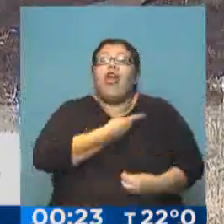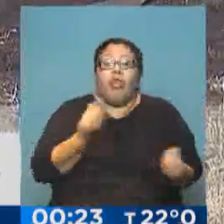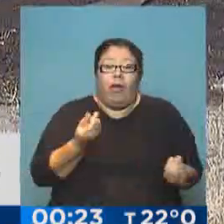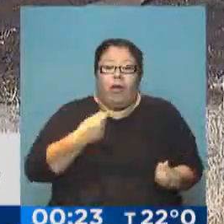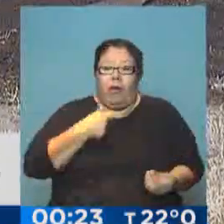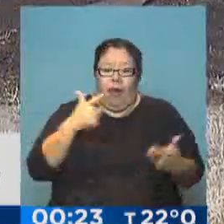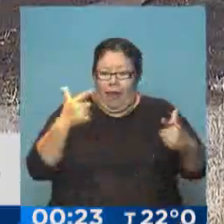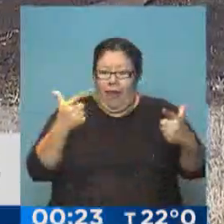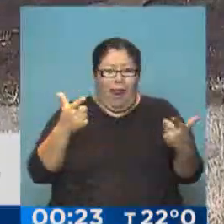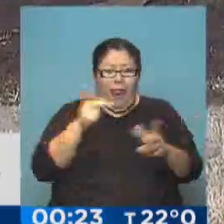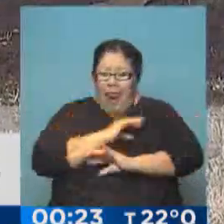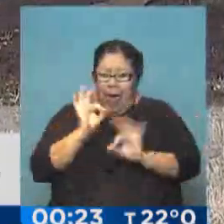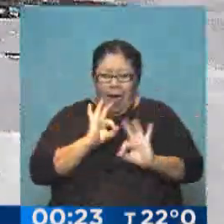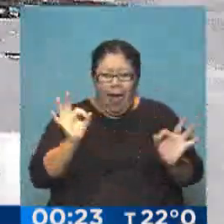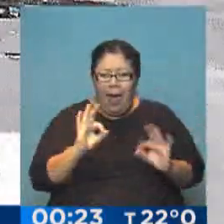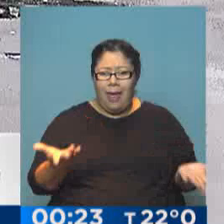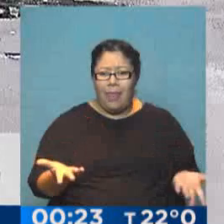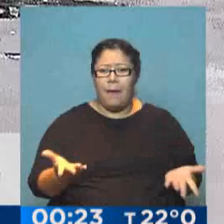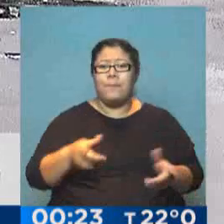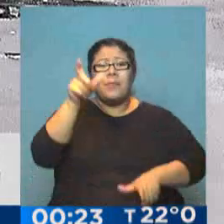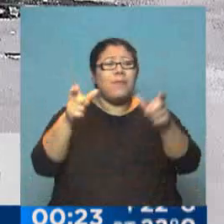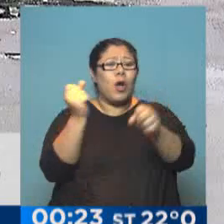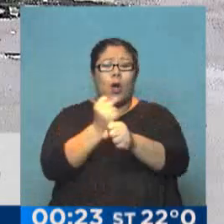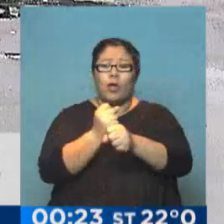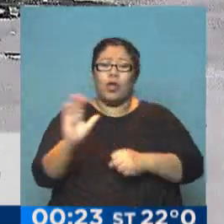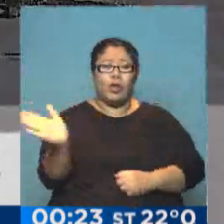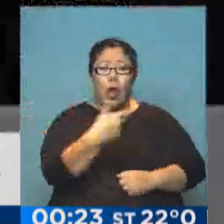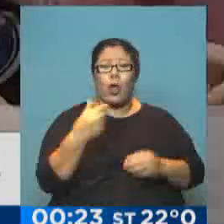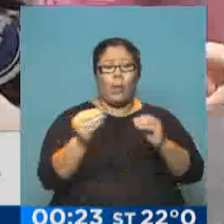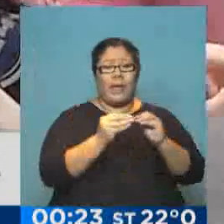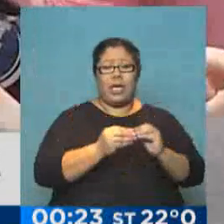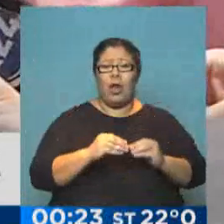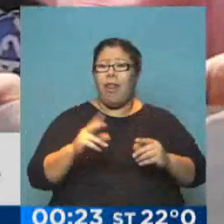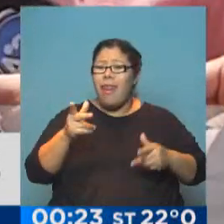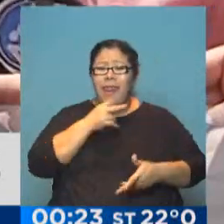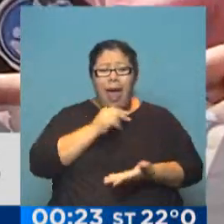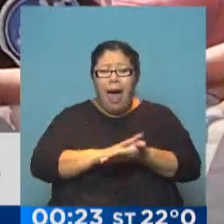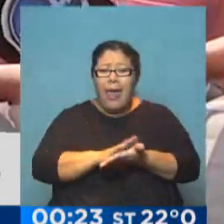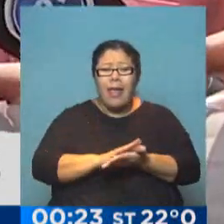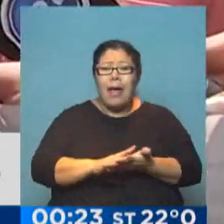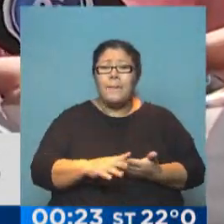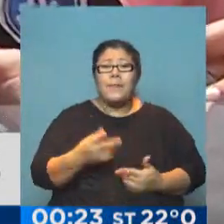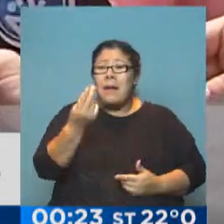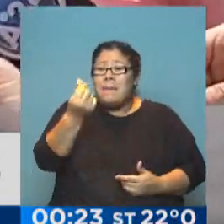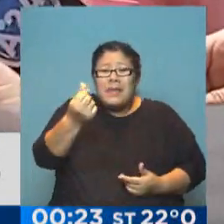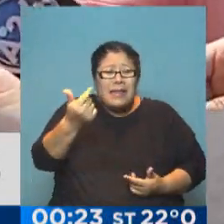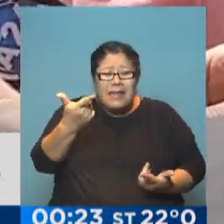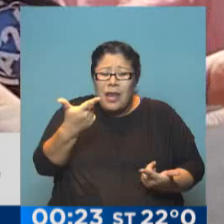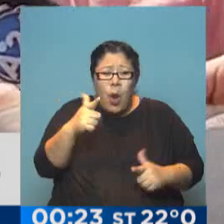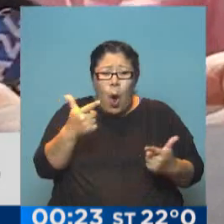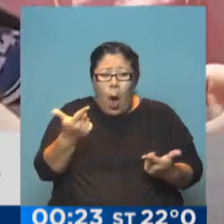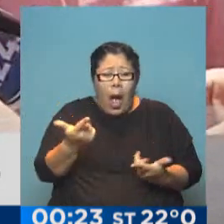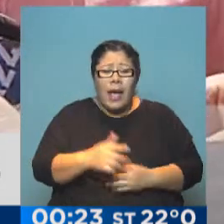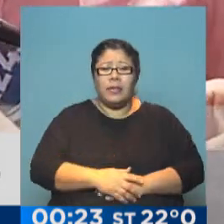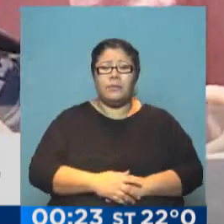nada, no tengo nada. Así como mis compañeros no tenemos nada, nada, nada tenemos. No tenemos ni 10 centavos hace un mes que nos cobramos. Vivimos